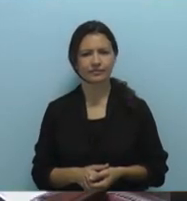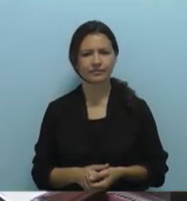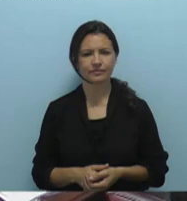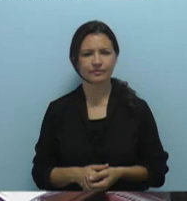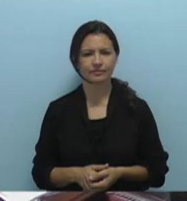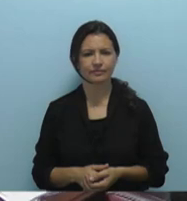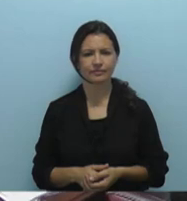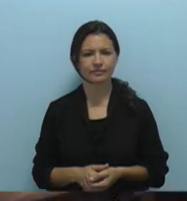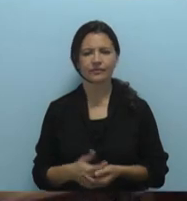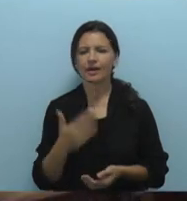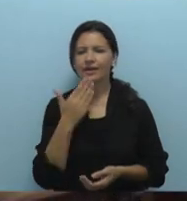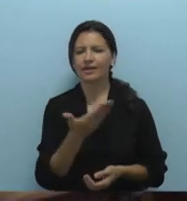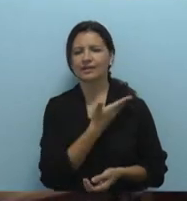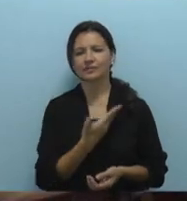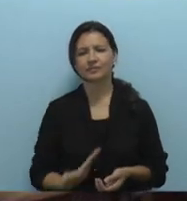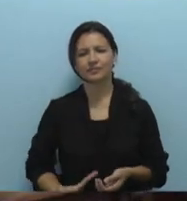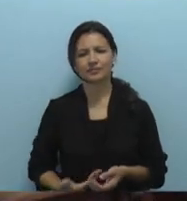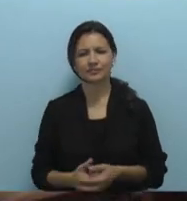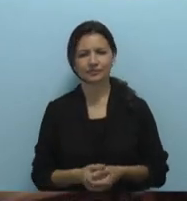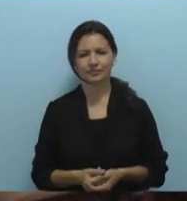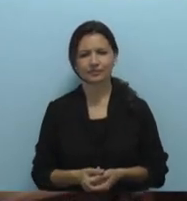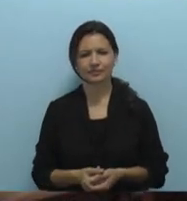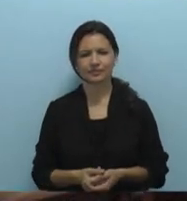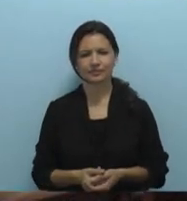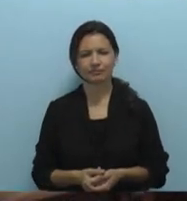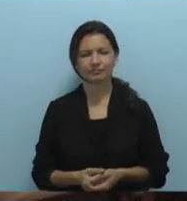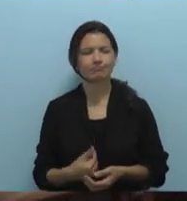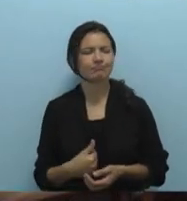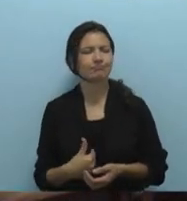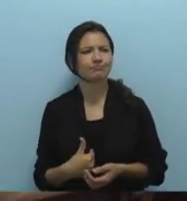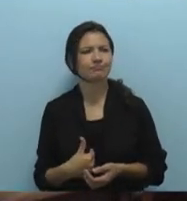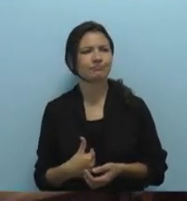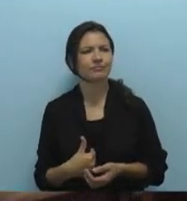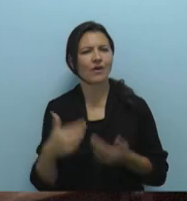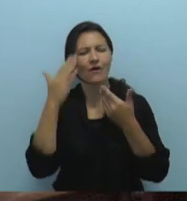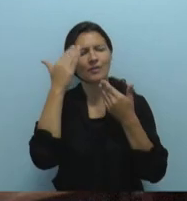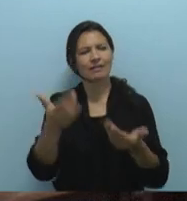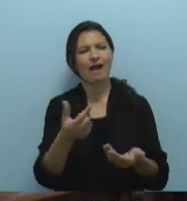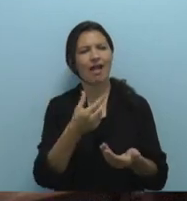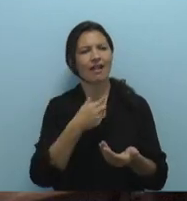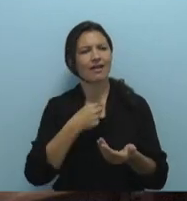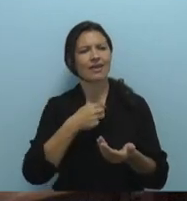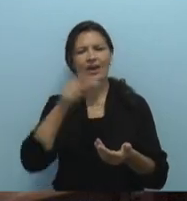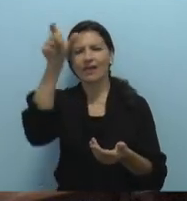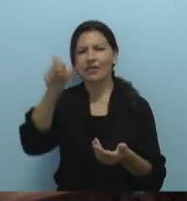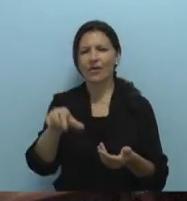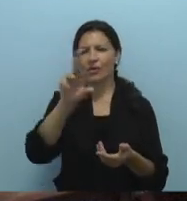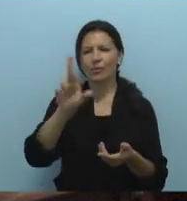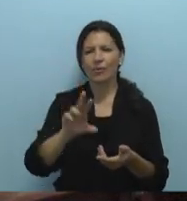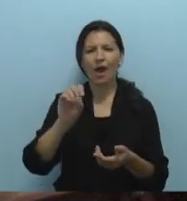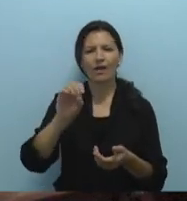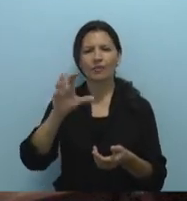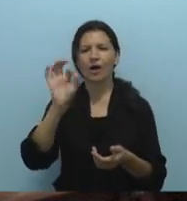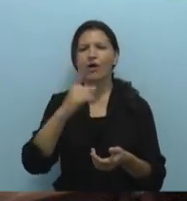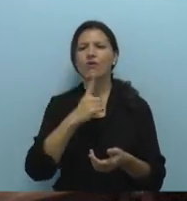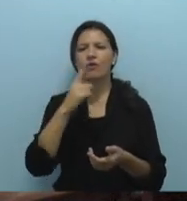Gracias, presidenta. Es para hacer un homenaje a Otilia Acuña, madre de Plaza de Mayo,